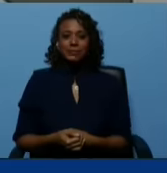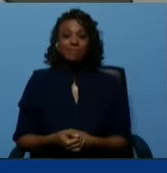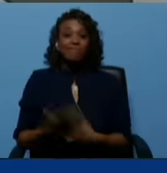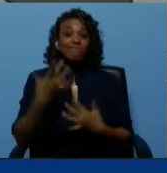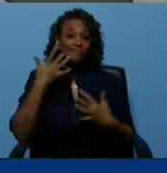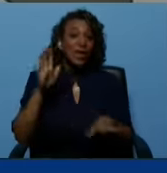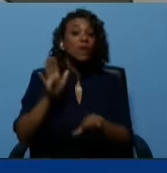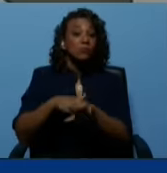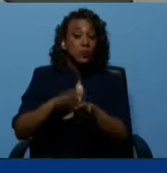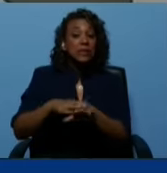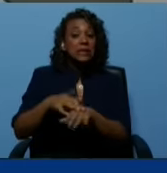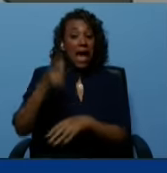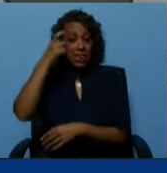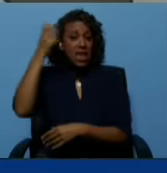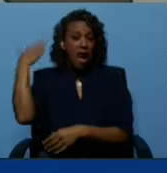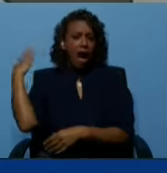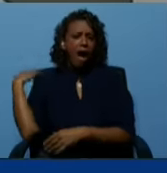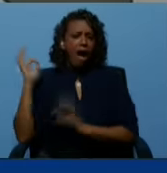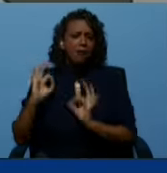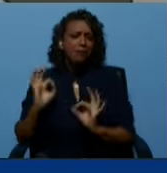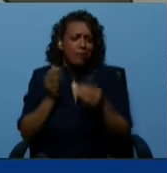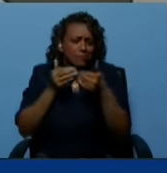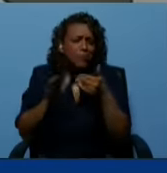Inclusive lo dije recientemente,